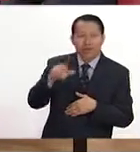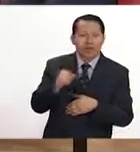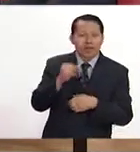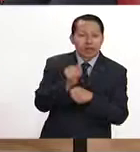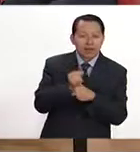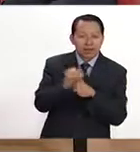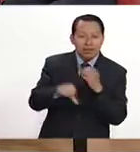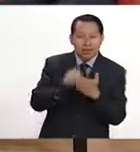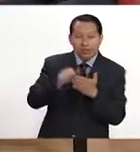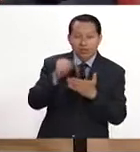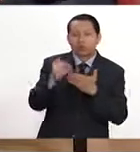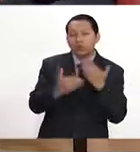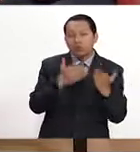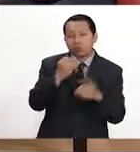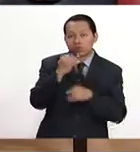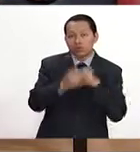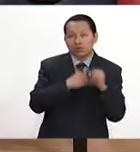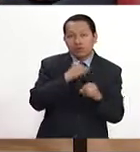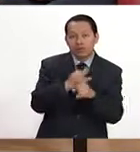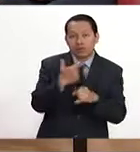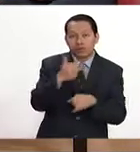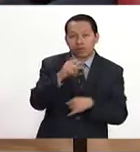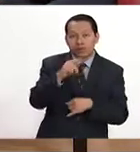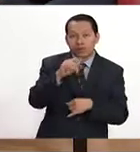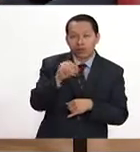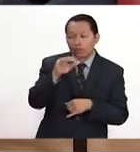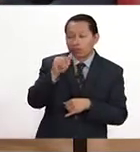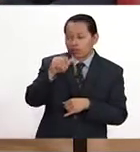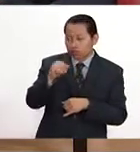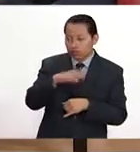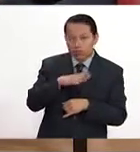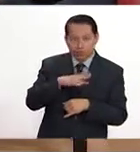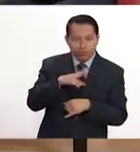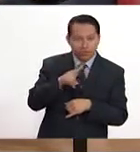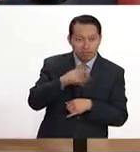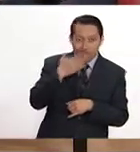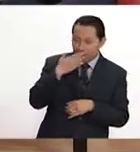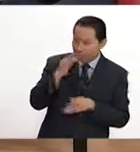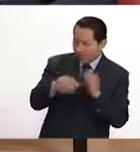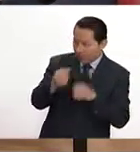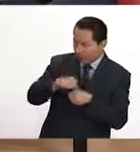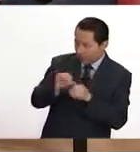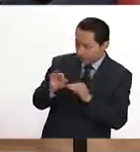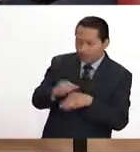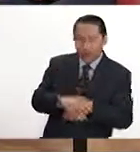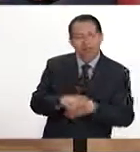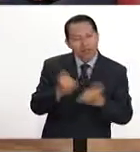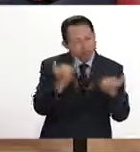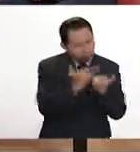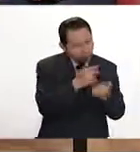investigador del Centro de Estudios Internacionales, y Roberto Bosques, por estar esta mañana de viernes. Que pase un excelente fin de semana. Igualmente gracias. ustedes, Pati, Omar, gracias.